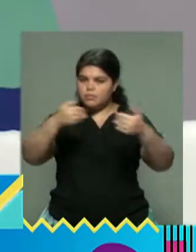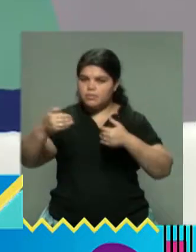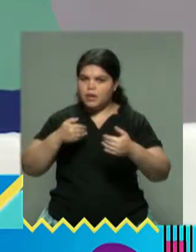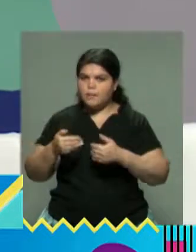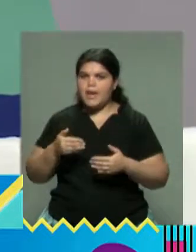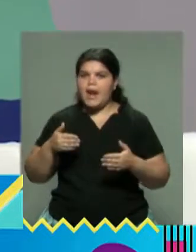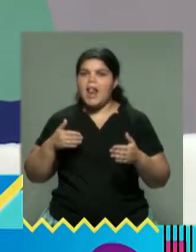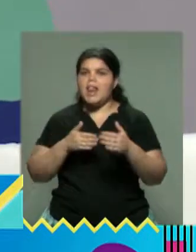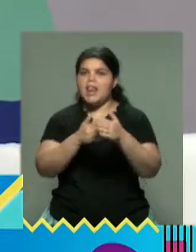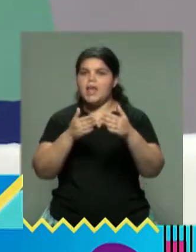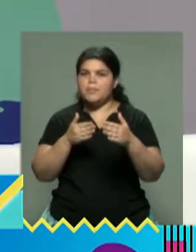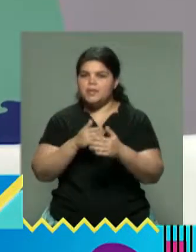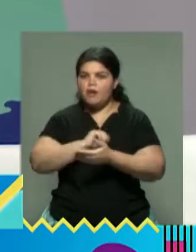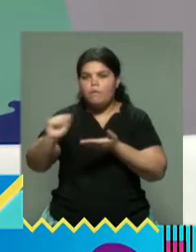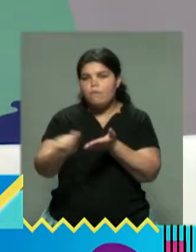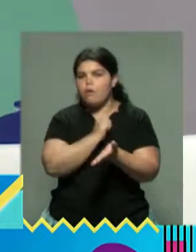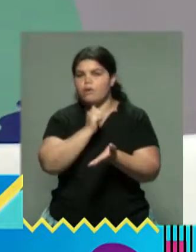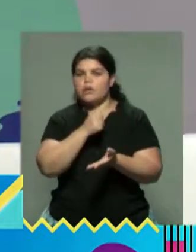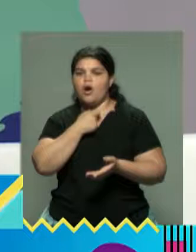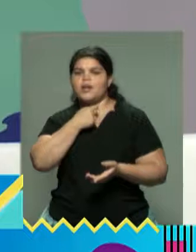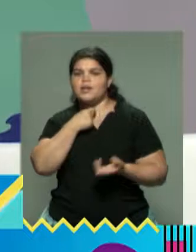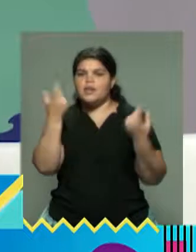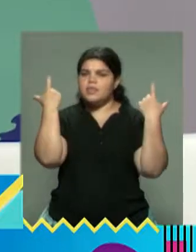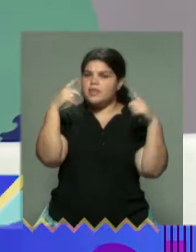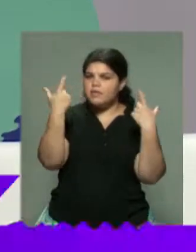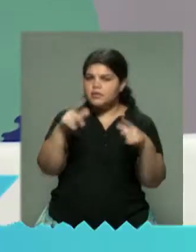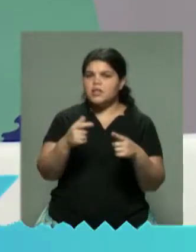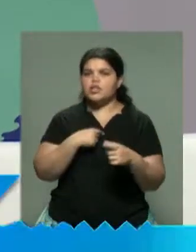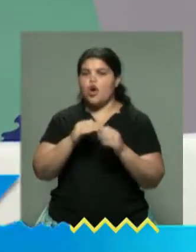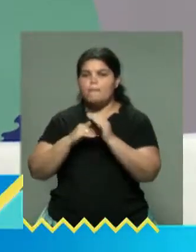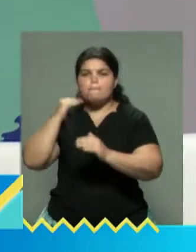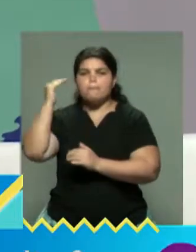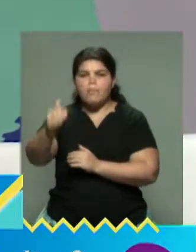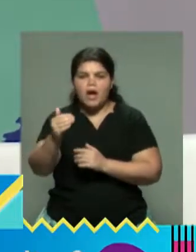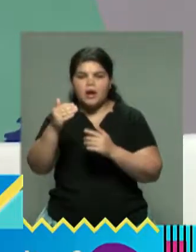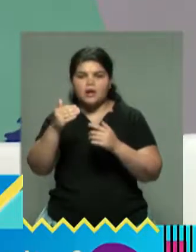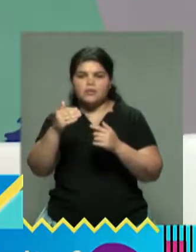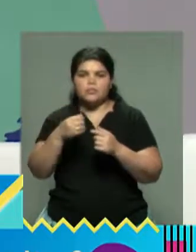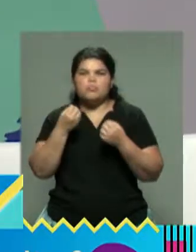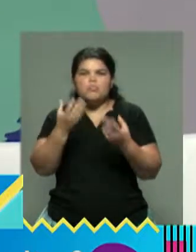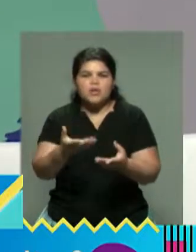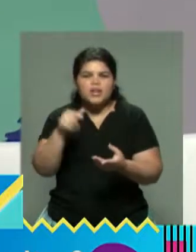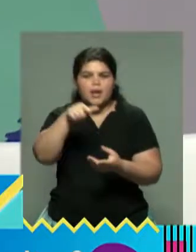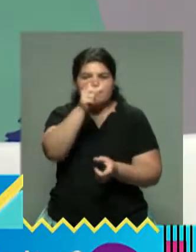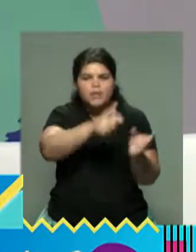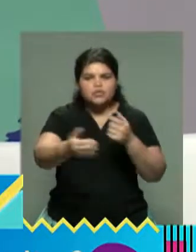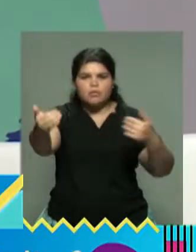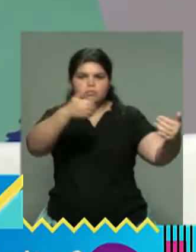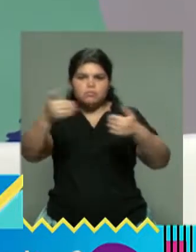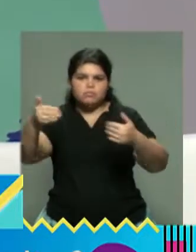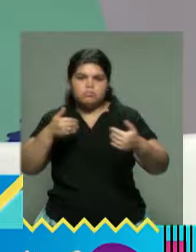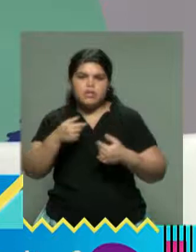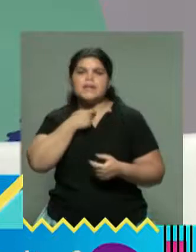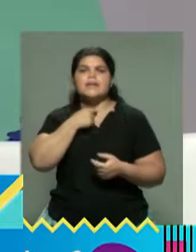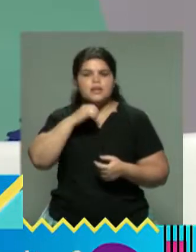límite o estaríamos hablando quizás divertirse, buscar algo más para superar alguna situación personal? ¿Cuál sería ese público que llega a decir, bueno,